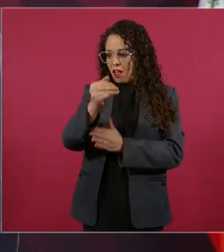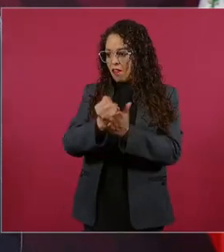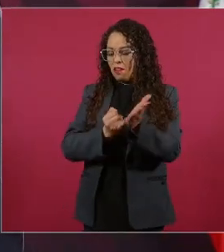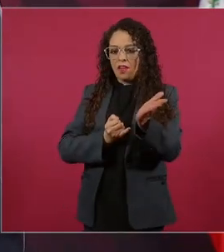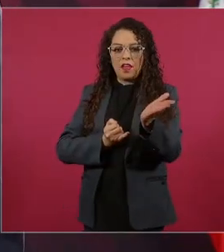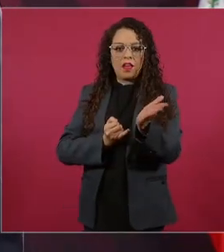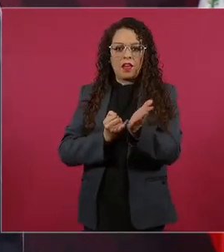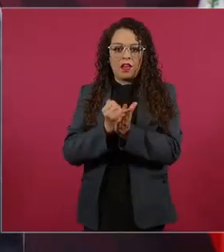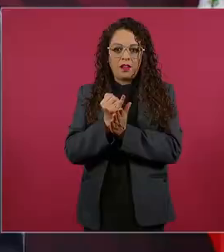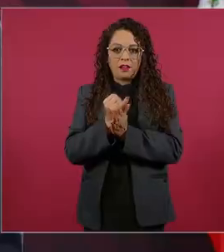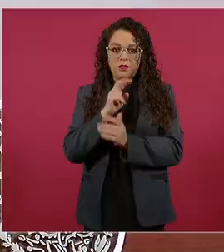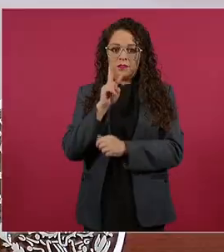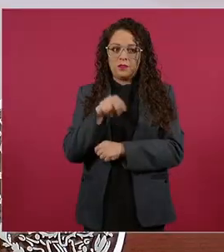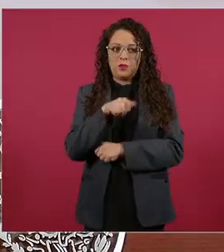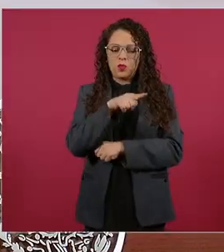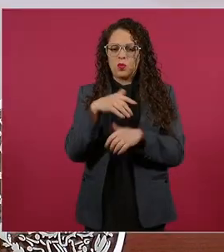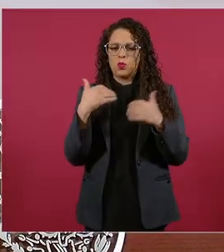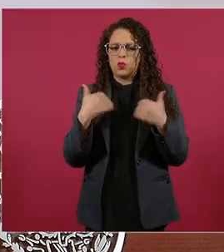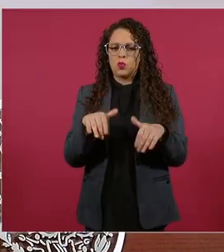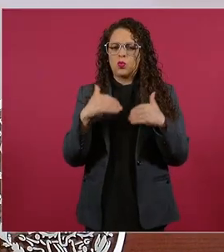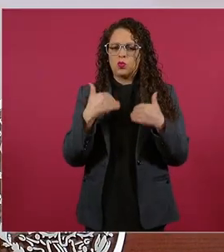que me puedo ir muy tranquilo,